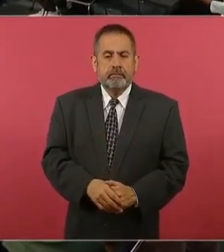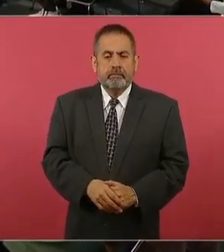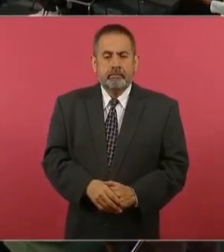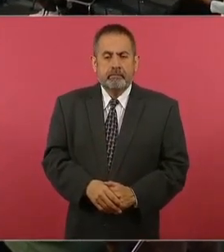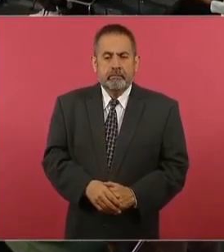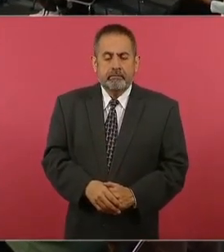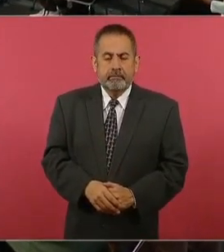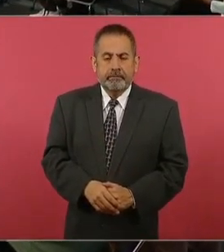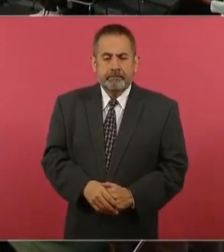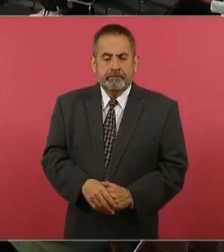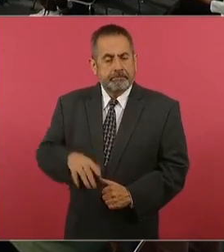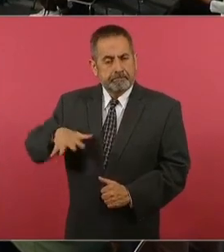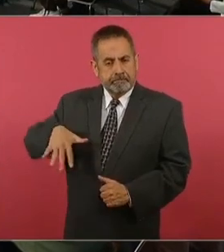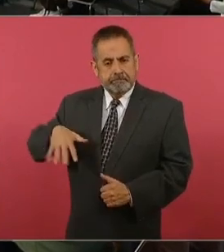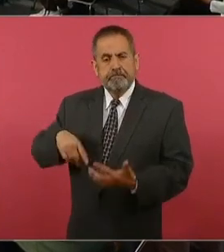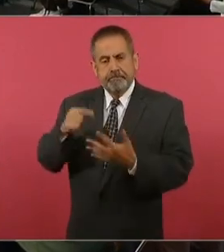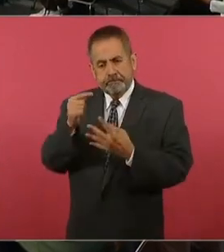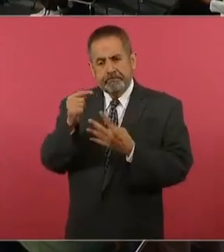Todos